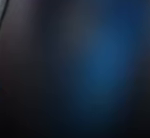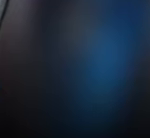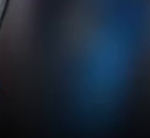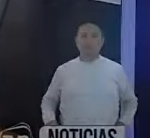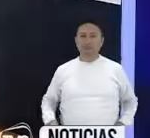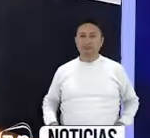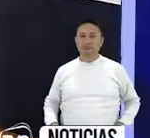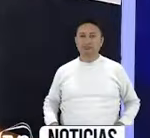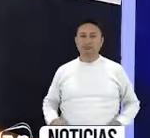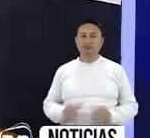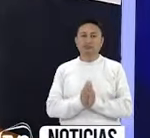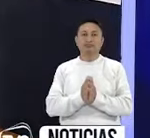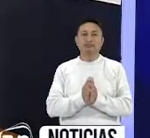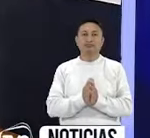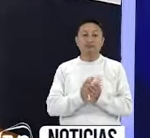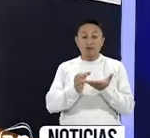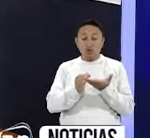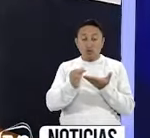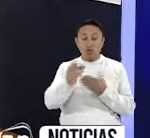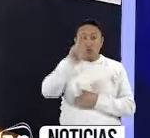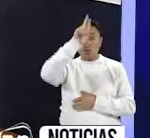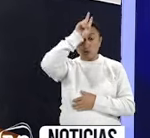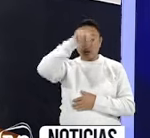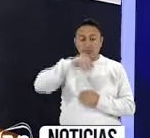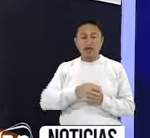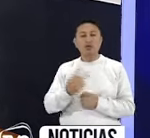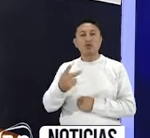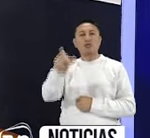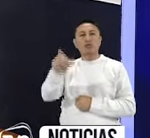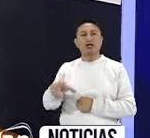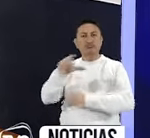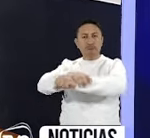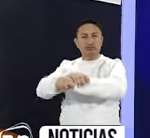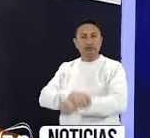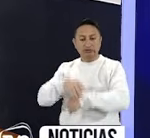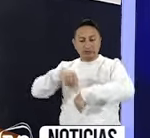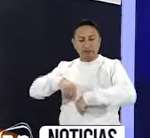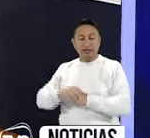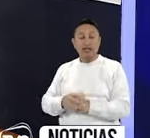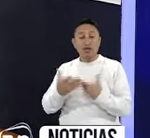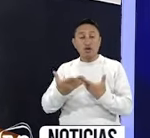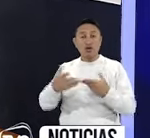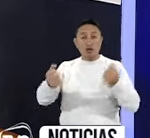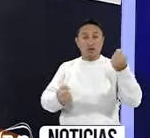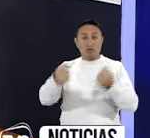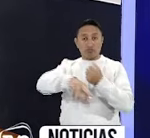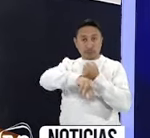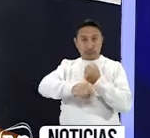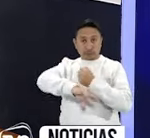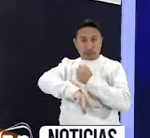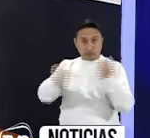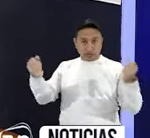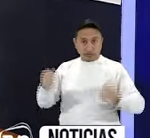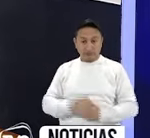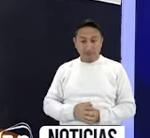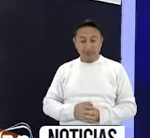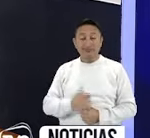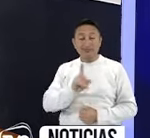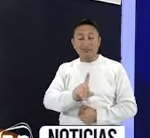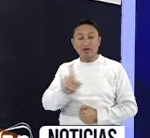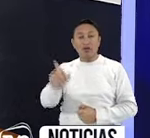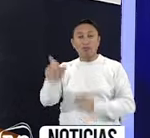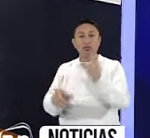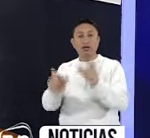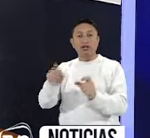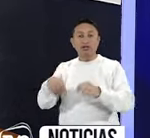En el cantón Rumiñahui, dos ciudadanos fueron detenidos por robo de accesorios y autopartes de vehículos. Cada uno de los sospechosos tiene